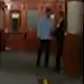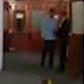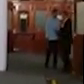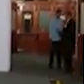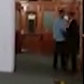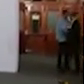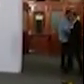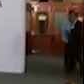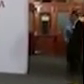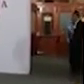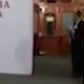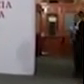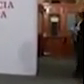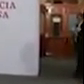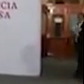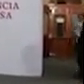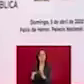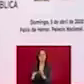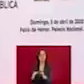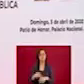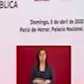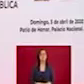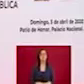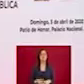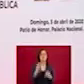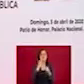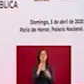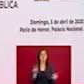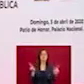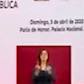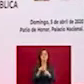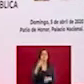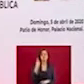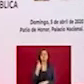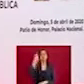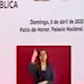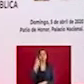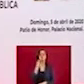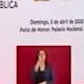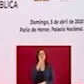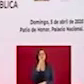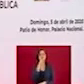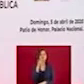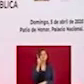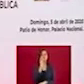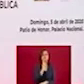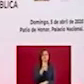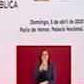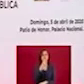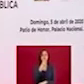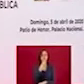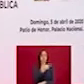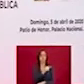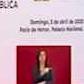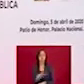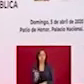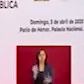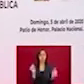puede ser. Incluso la secretaria de Trabajo acaba de declarar que México perdió